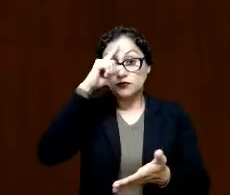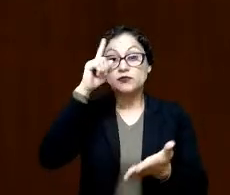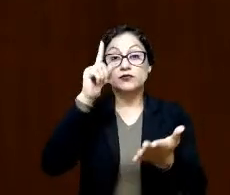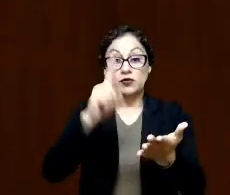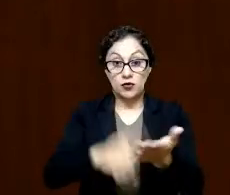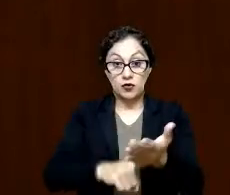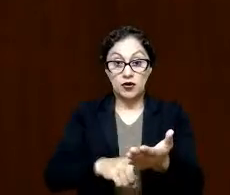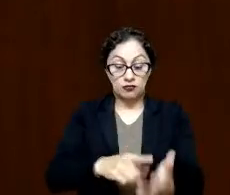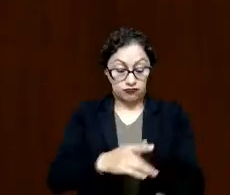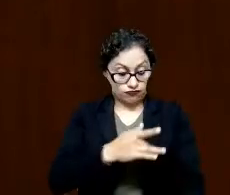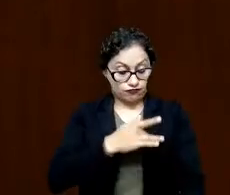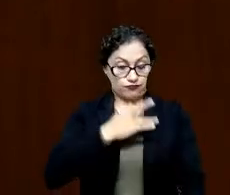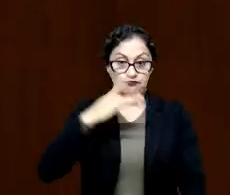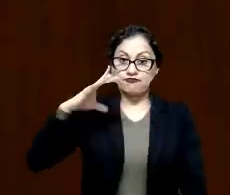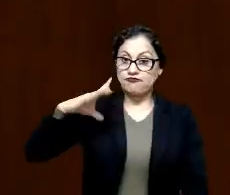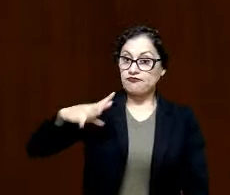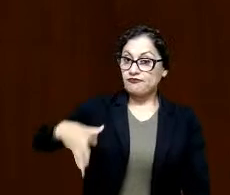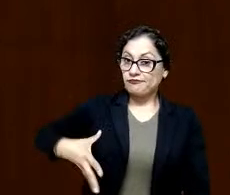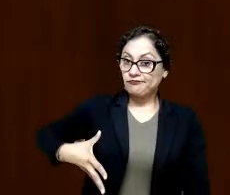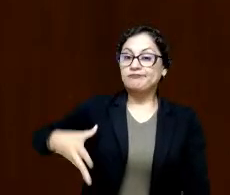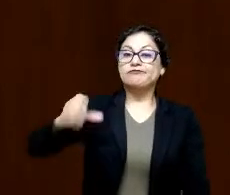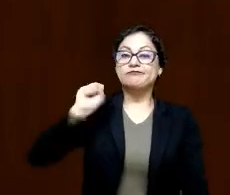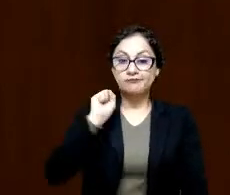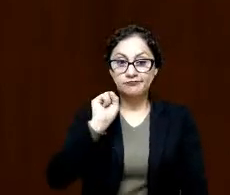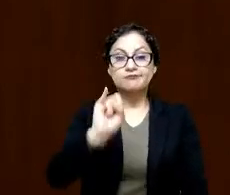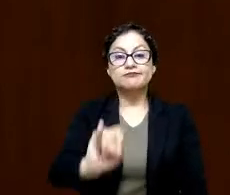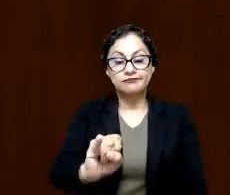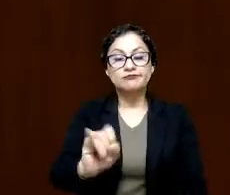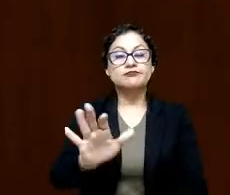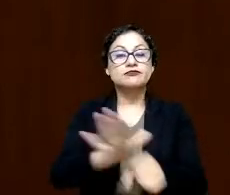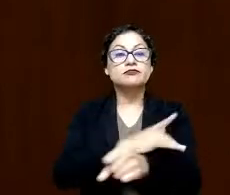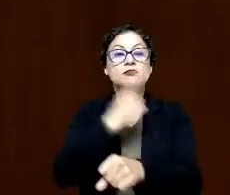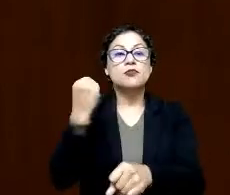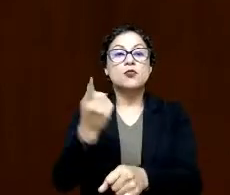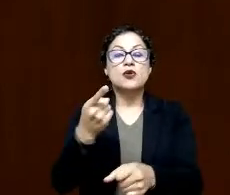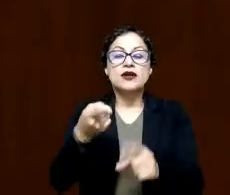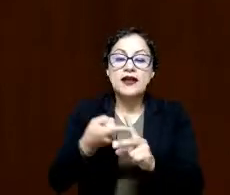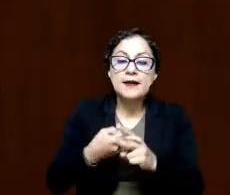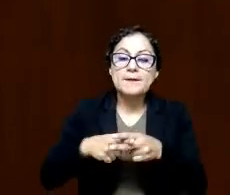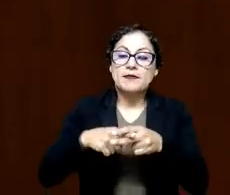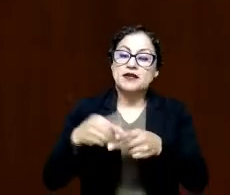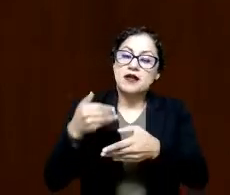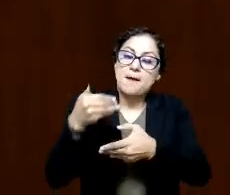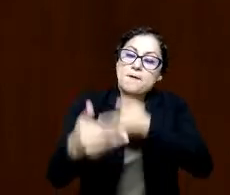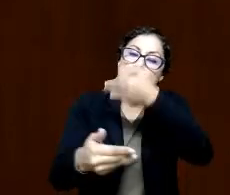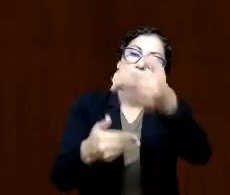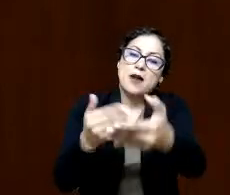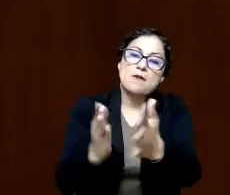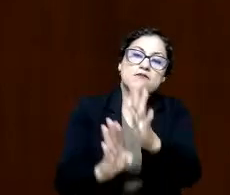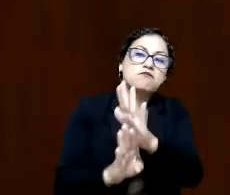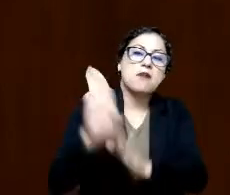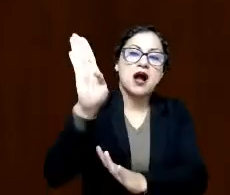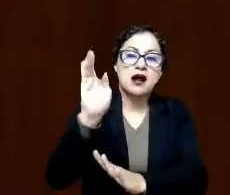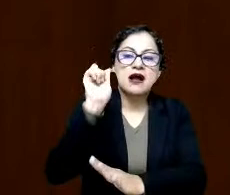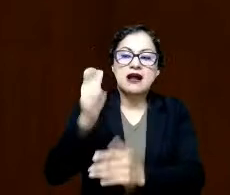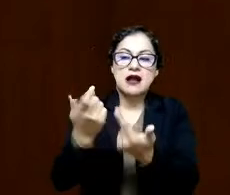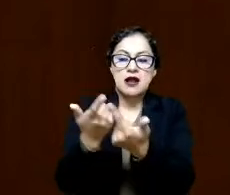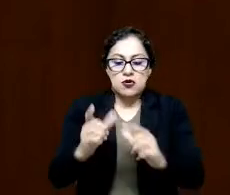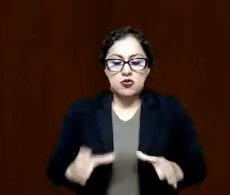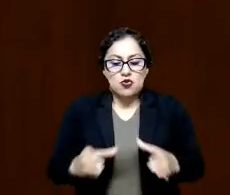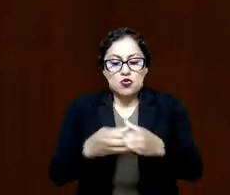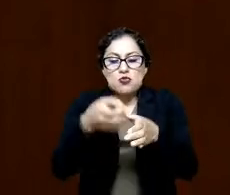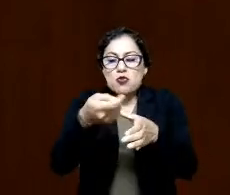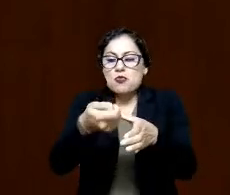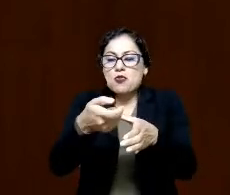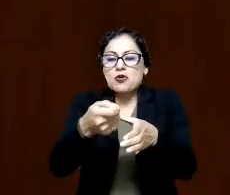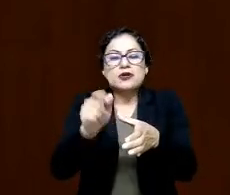sí, orgullosos y que esto sea la punta de lanza de una agenda transformadora, no solamente para las minorías, sino para los que siempre han